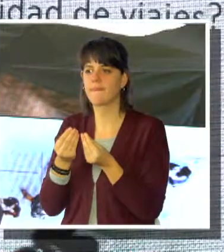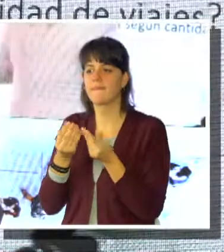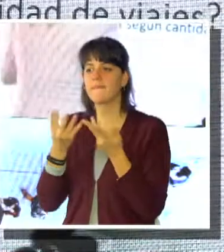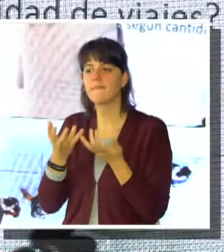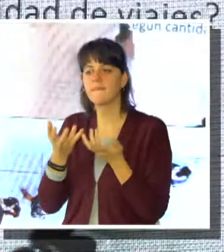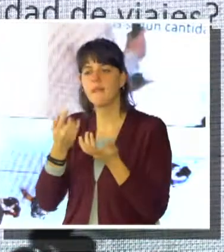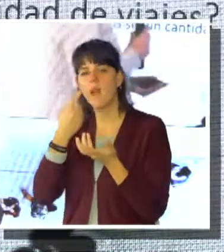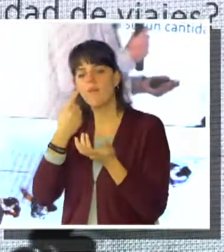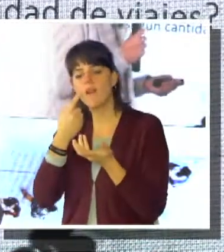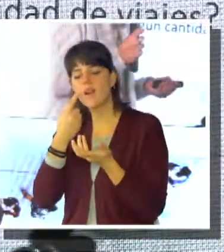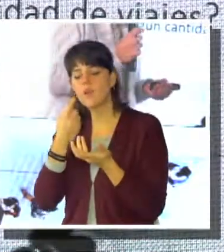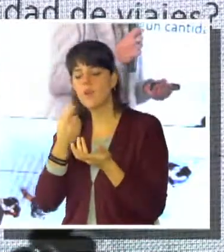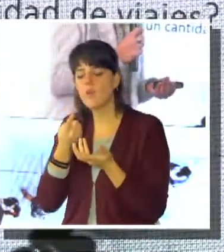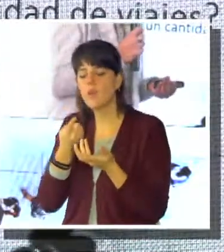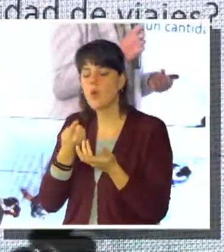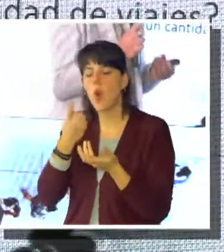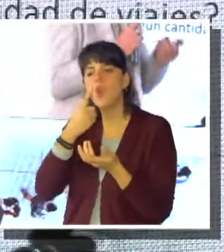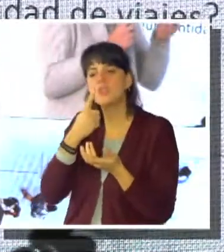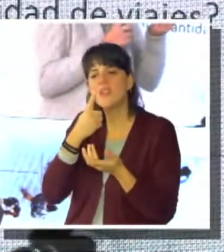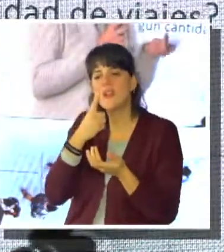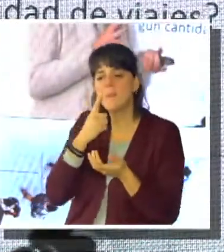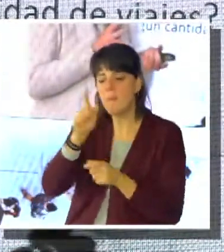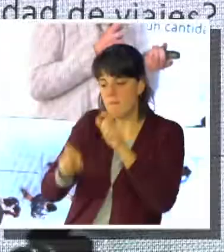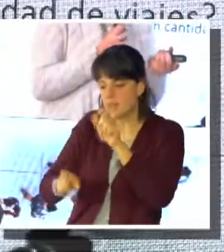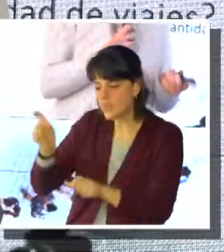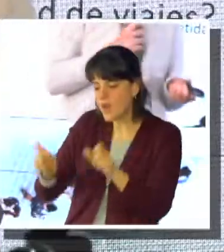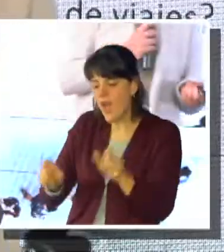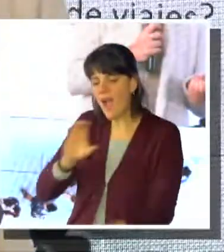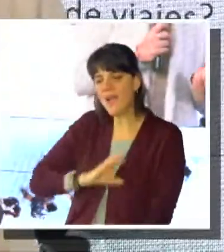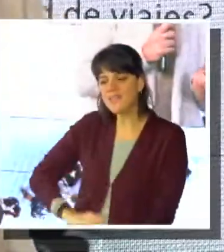Hola, buen día. Leticia.